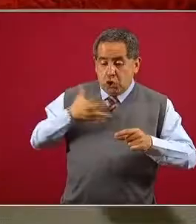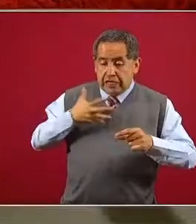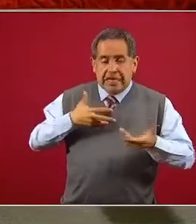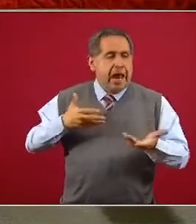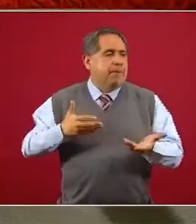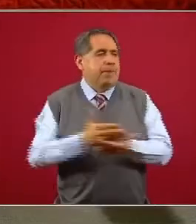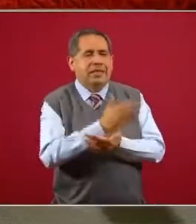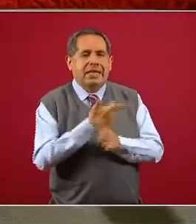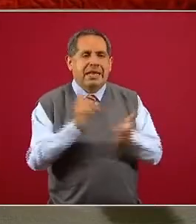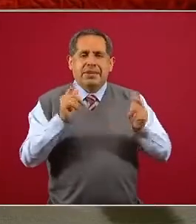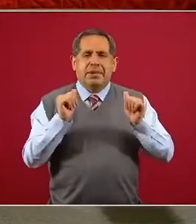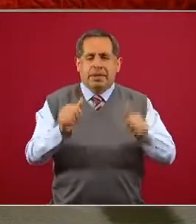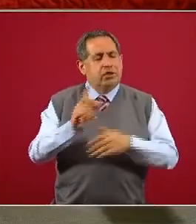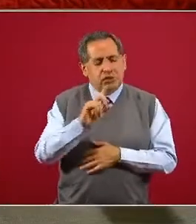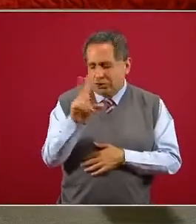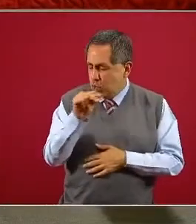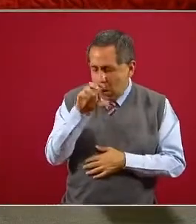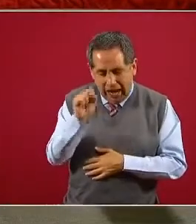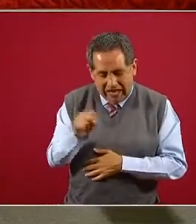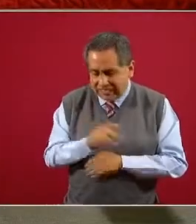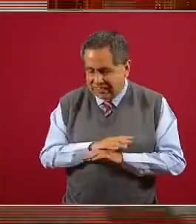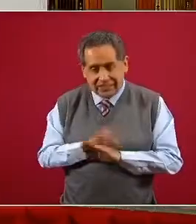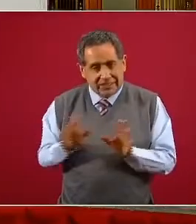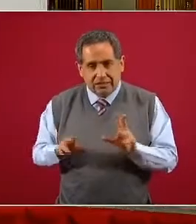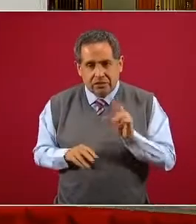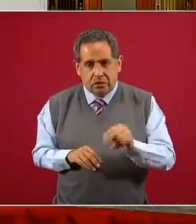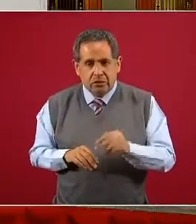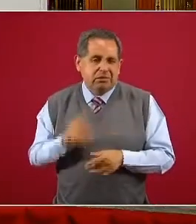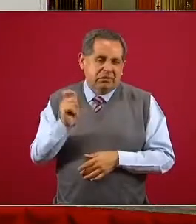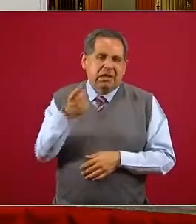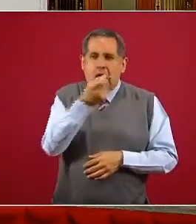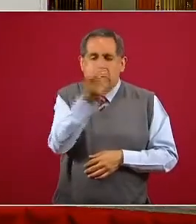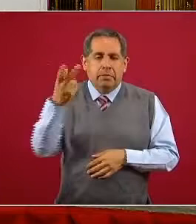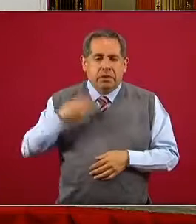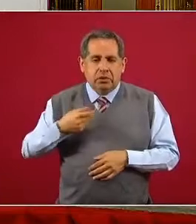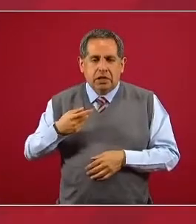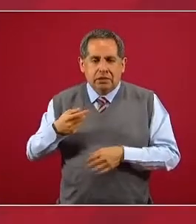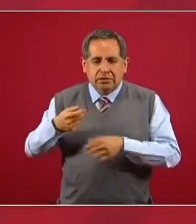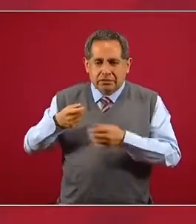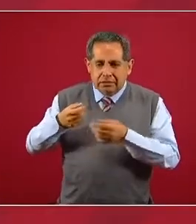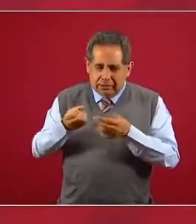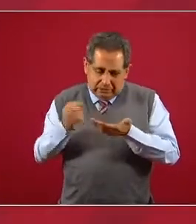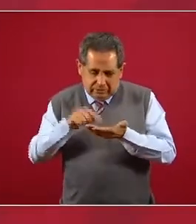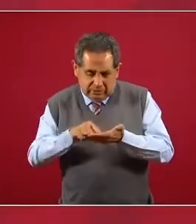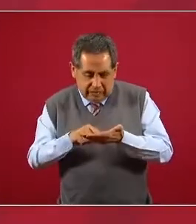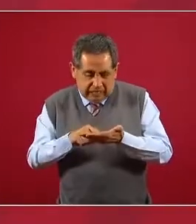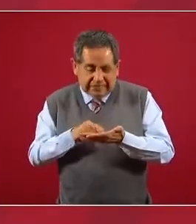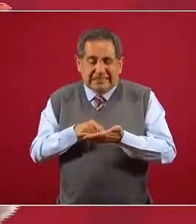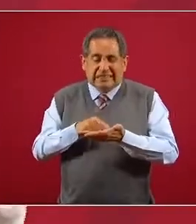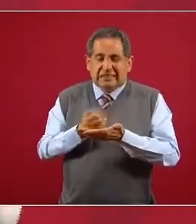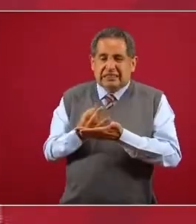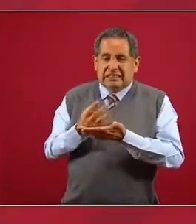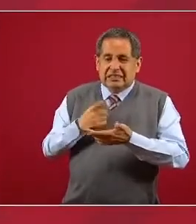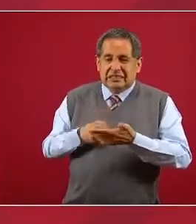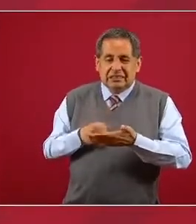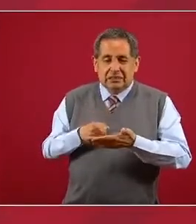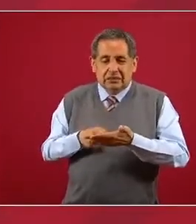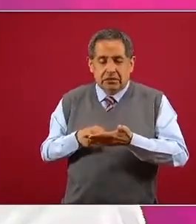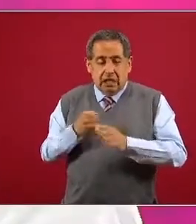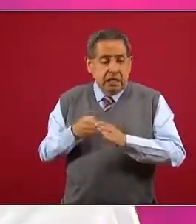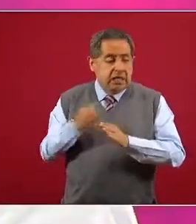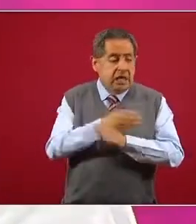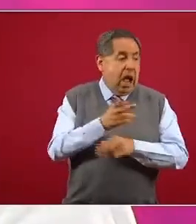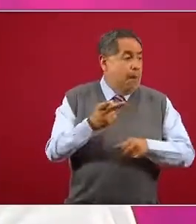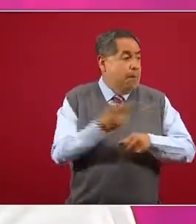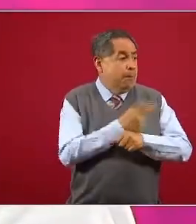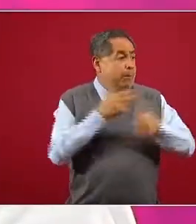sanitario, refiriéndose a la idea de que yo me hago la prueba, ya me salió positiva, ya tuve infección